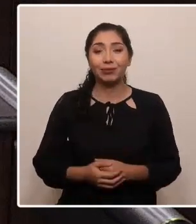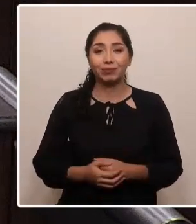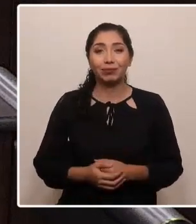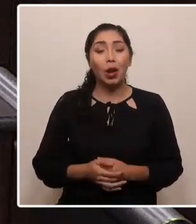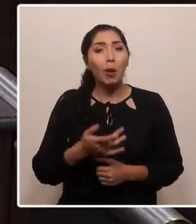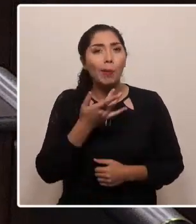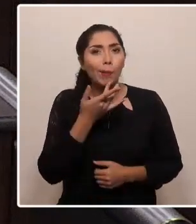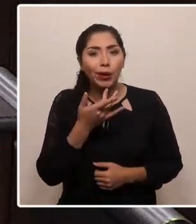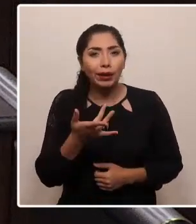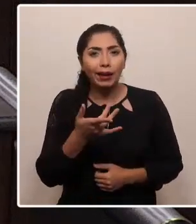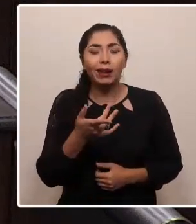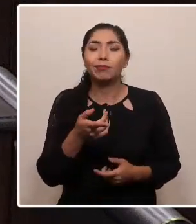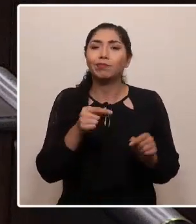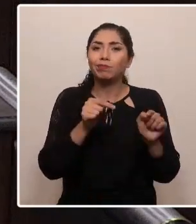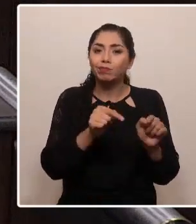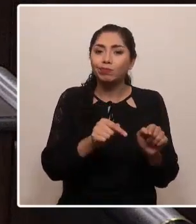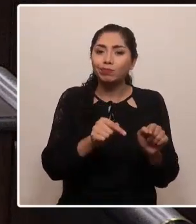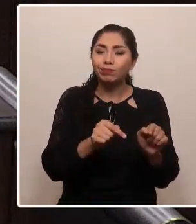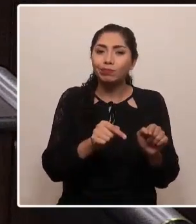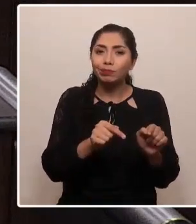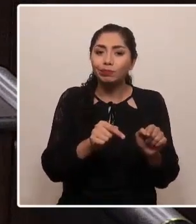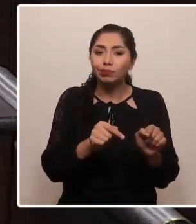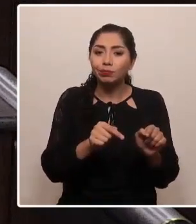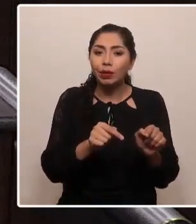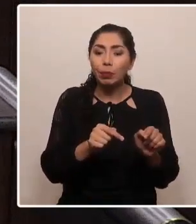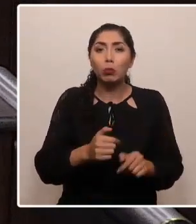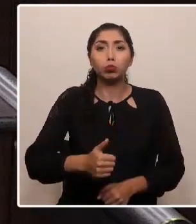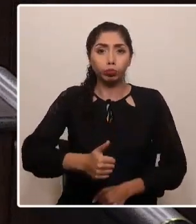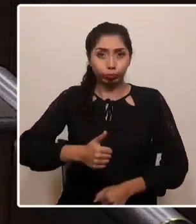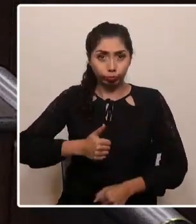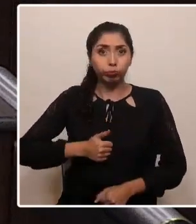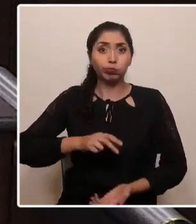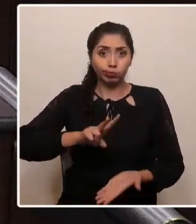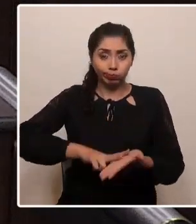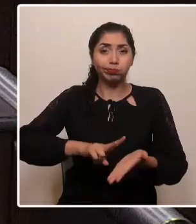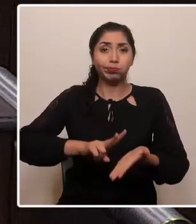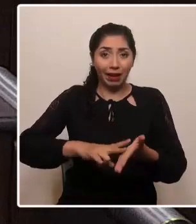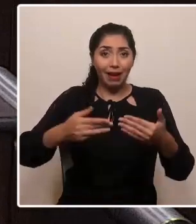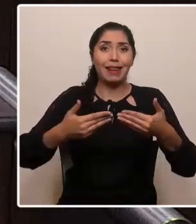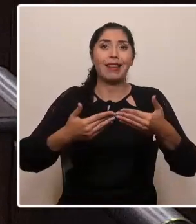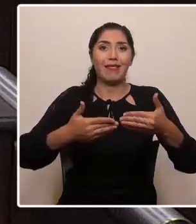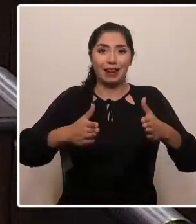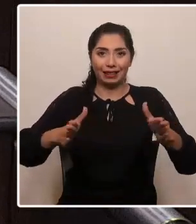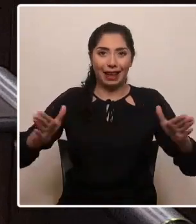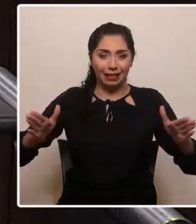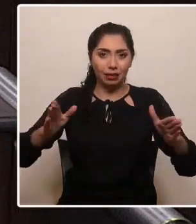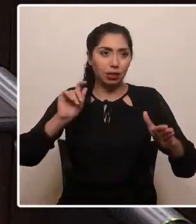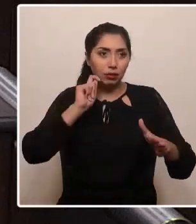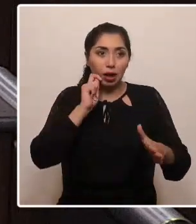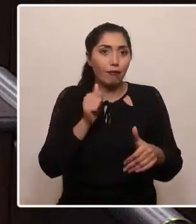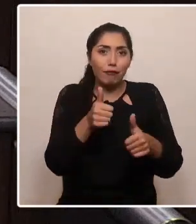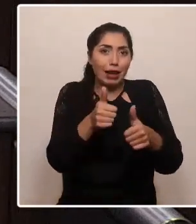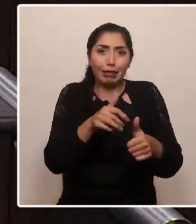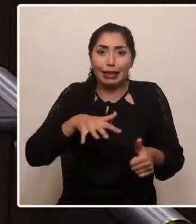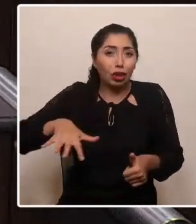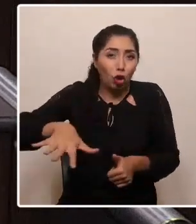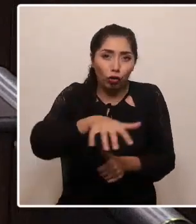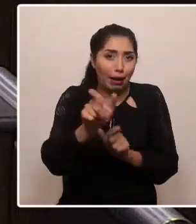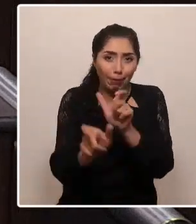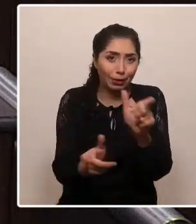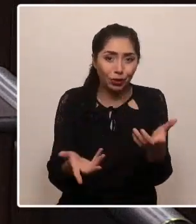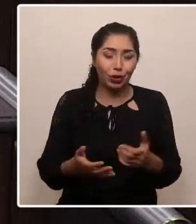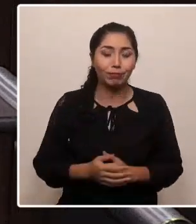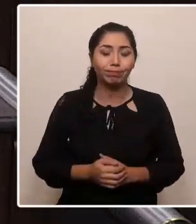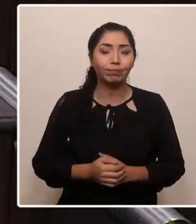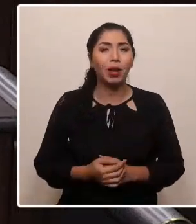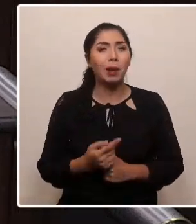condición indispensable para el ejercicio material de la libertad y es una premisa del bien común. La pregunta que nos